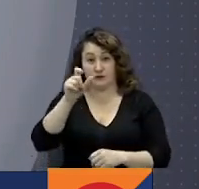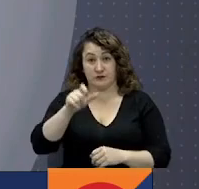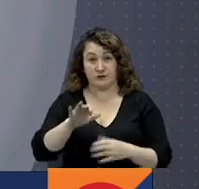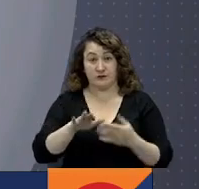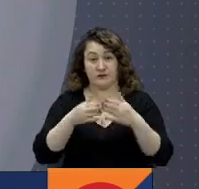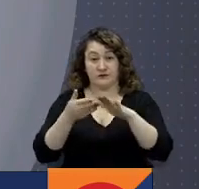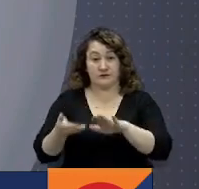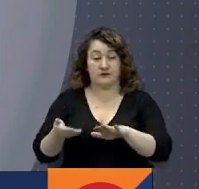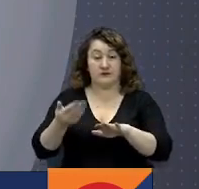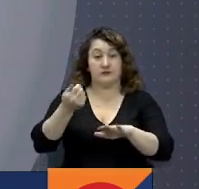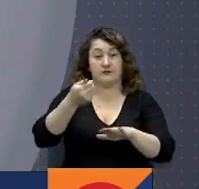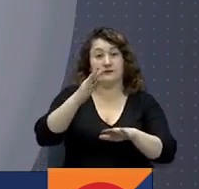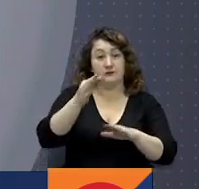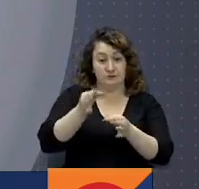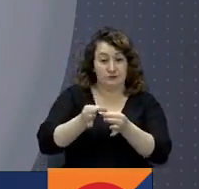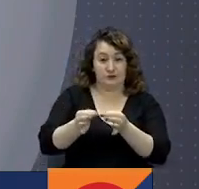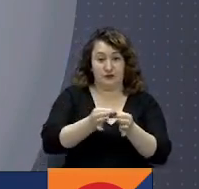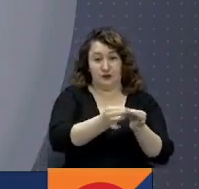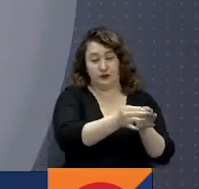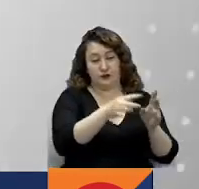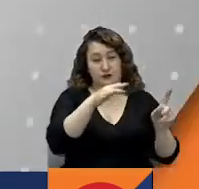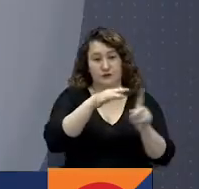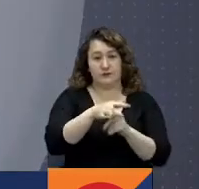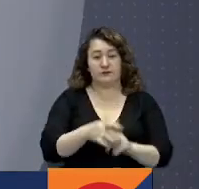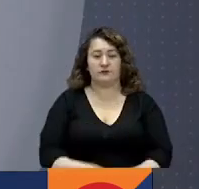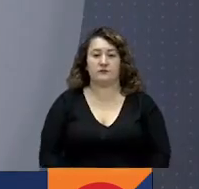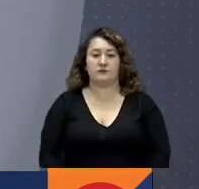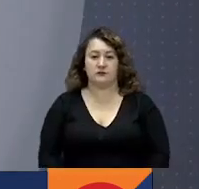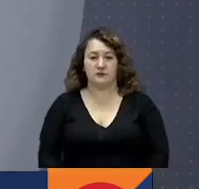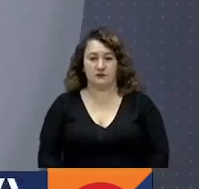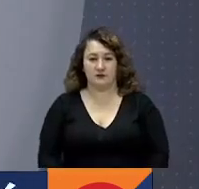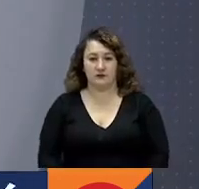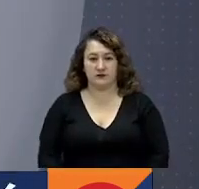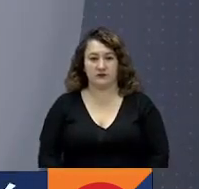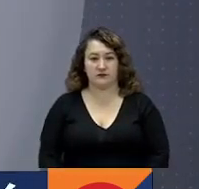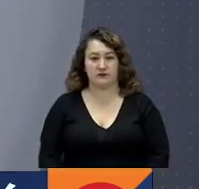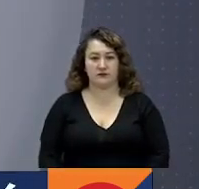la vida y 14 municipios están afectados.